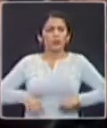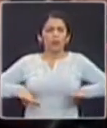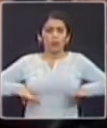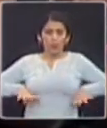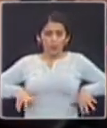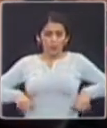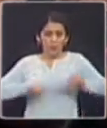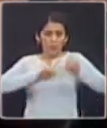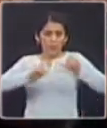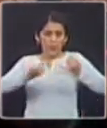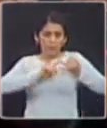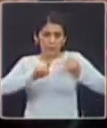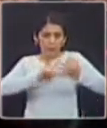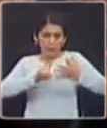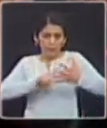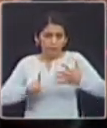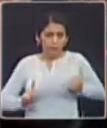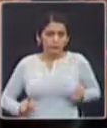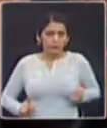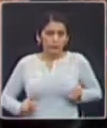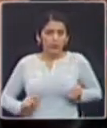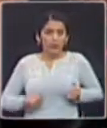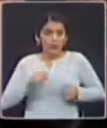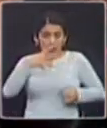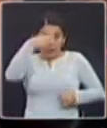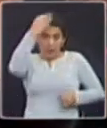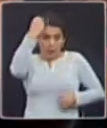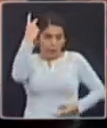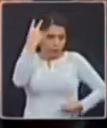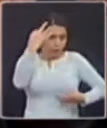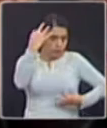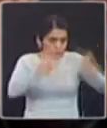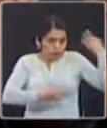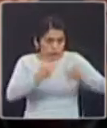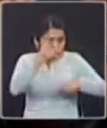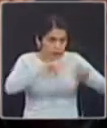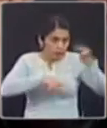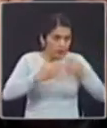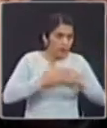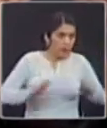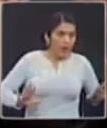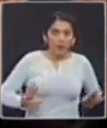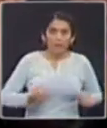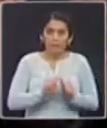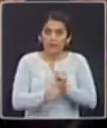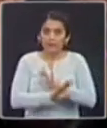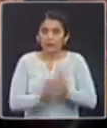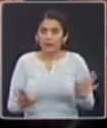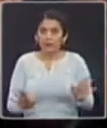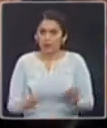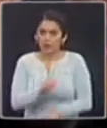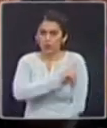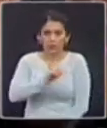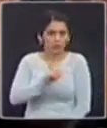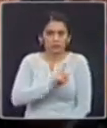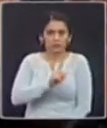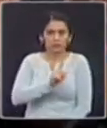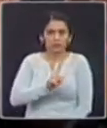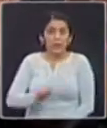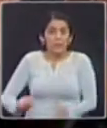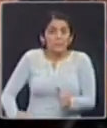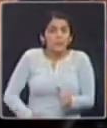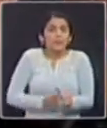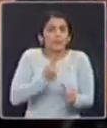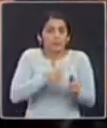no comienza y no termina con Jorge Glass. Es el primero que va a estar tras las rejas, pero no es el